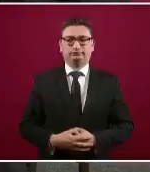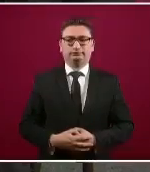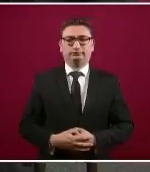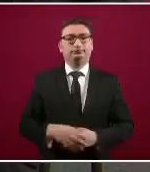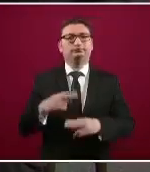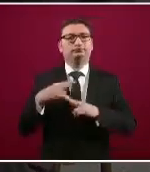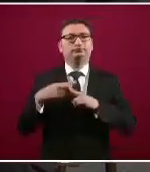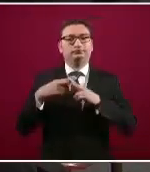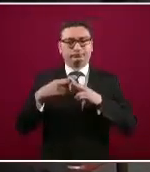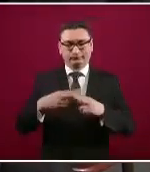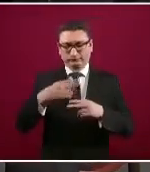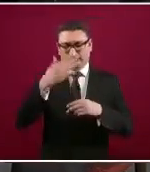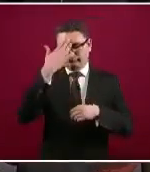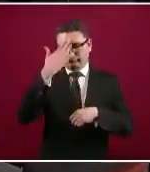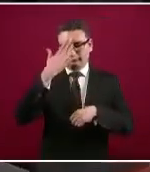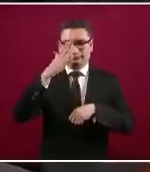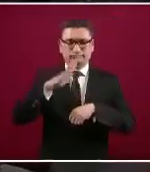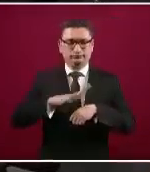del nacimiento